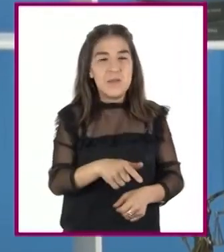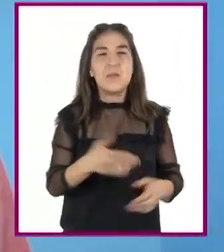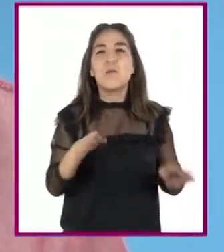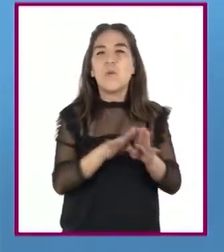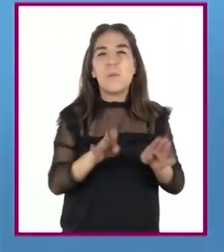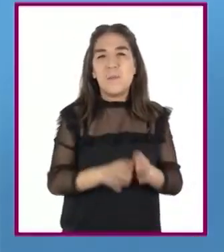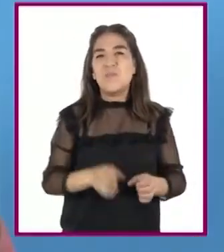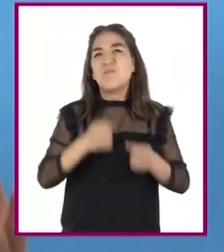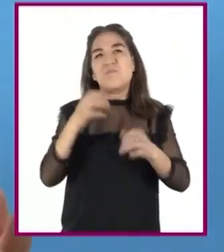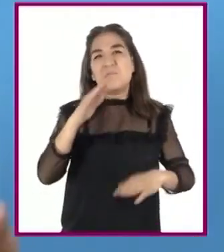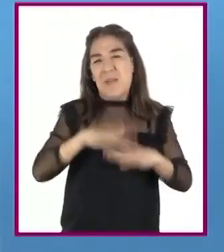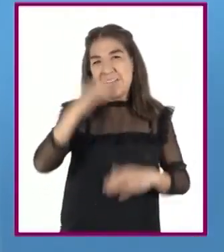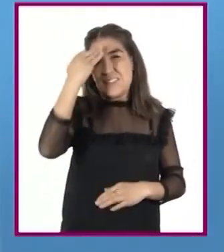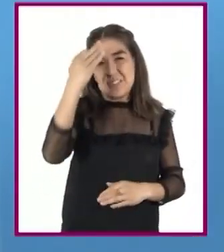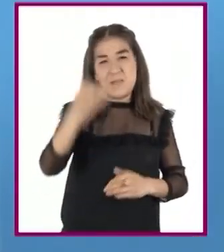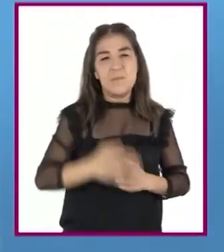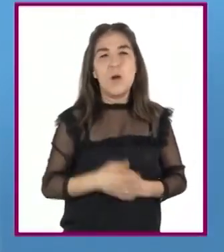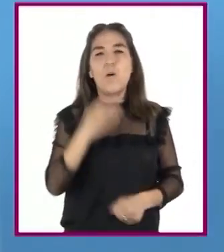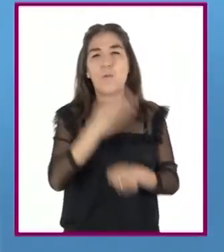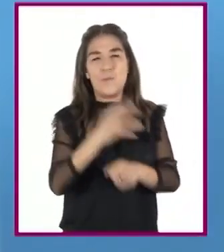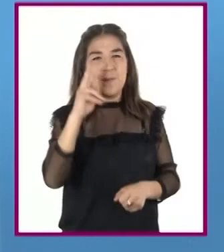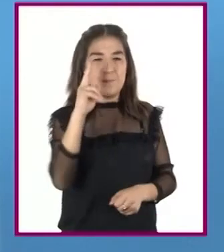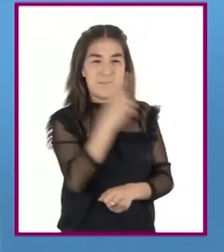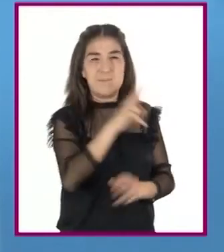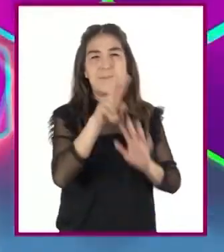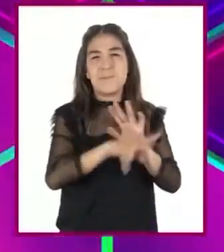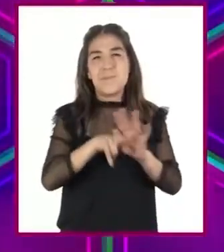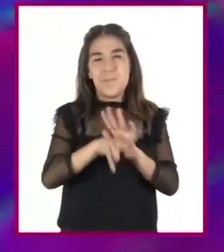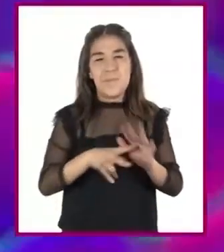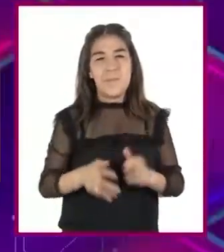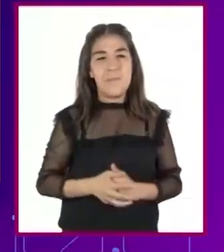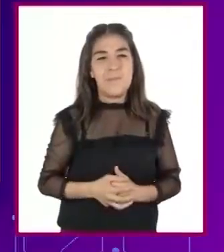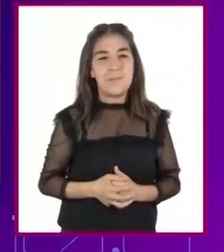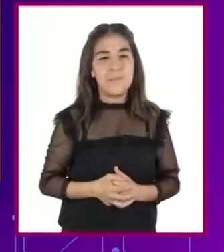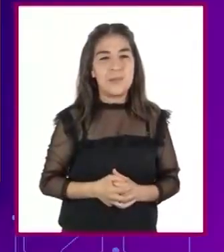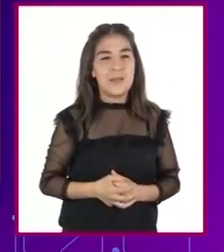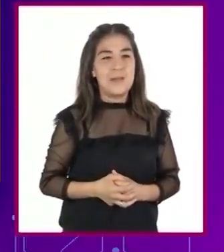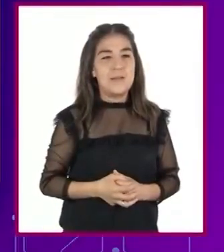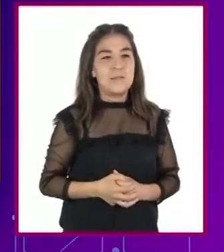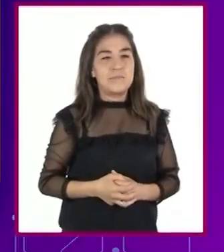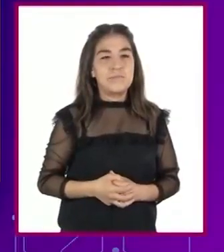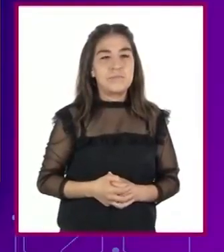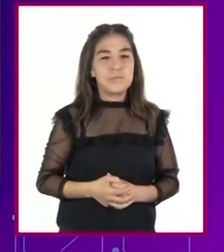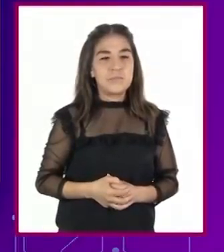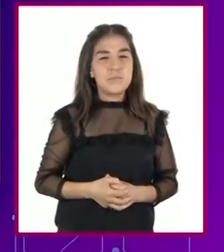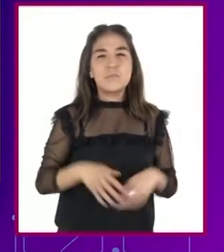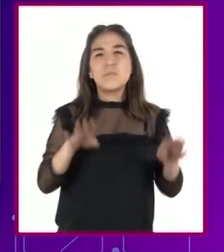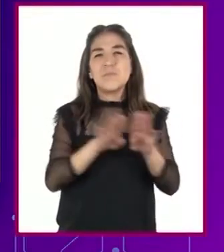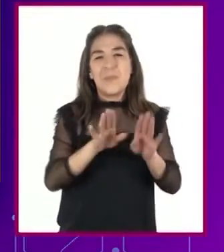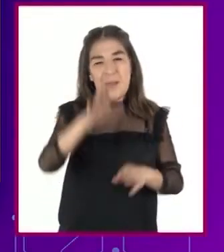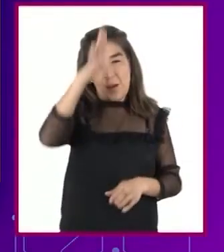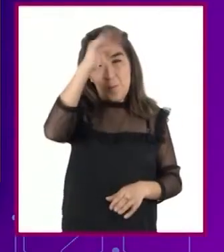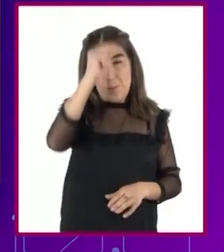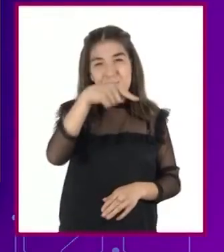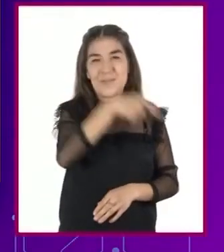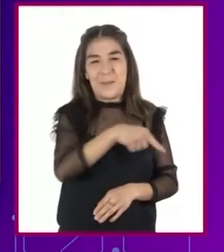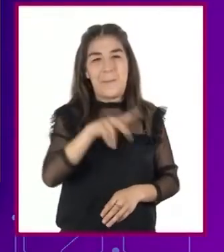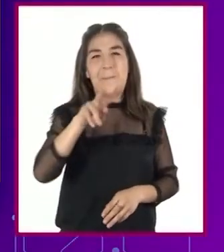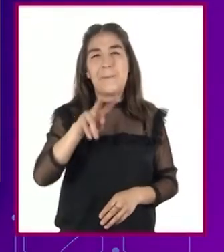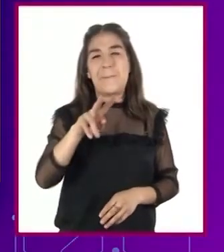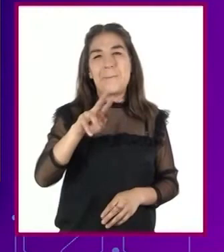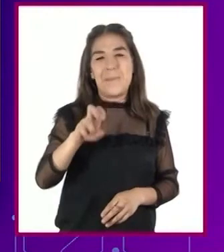acentuó. Veamos y escuchemos el siguiente video. El Tratado de Versalles se elaboró sin